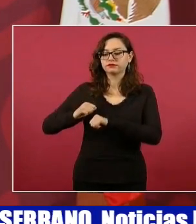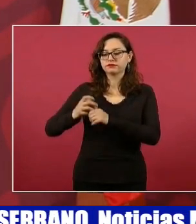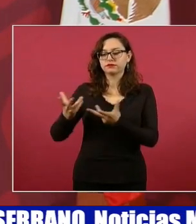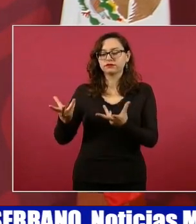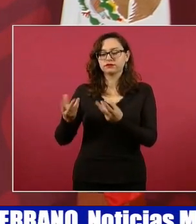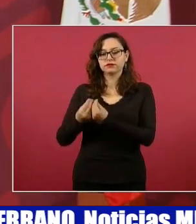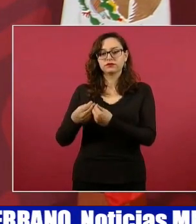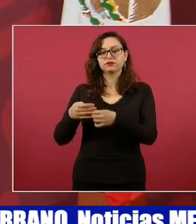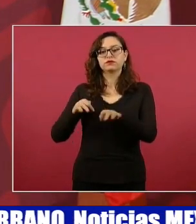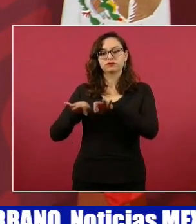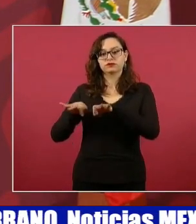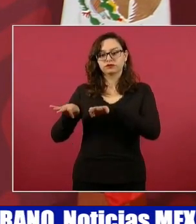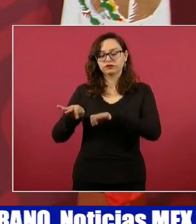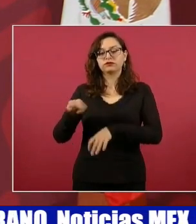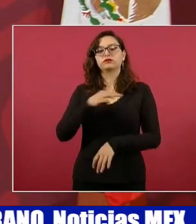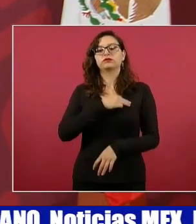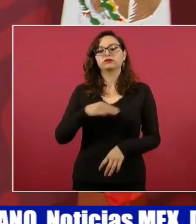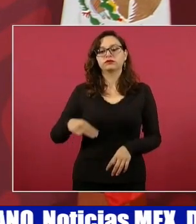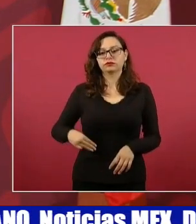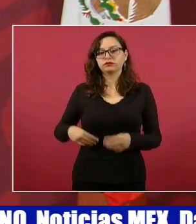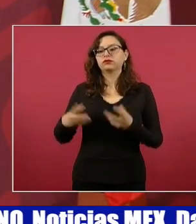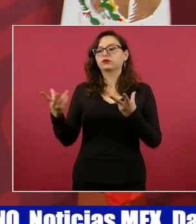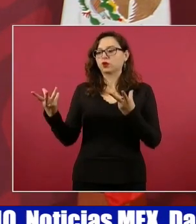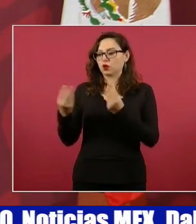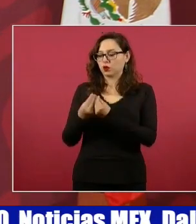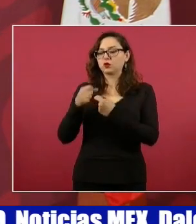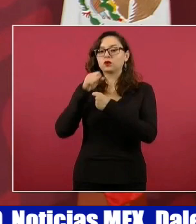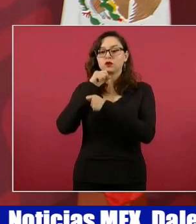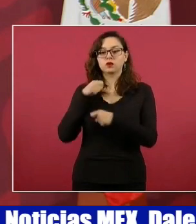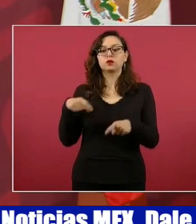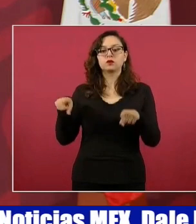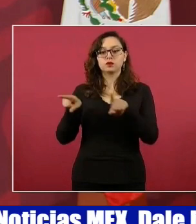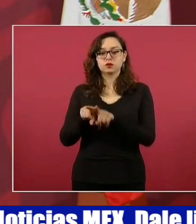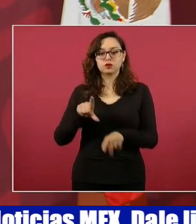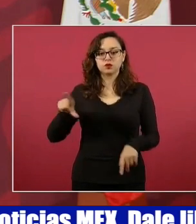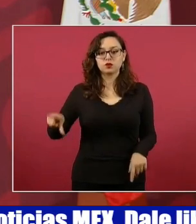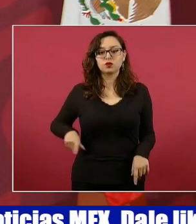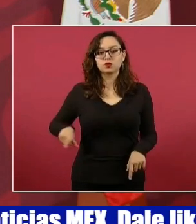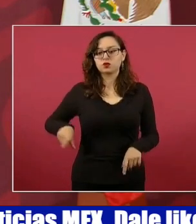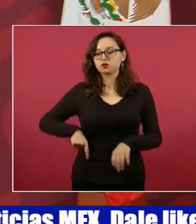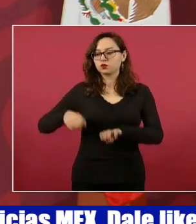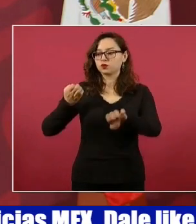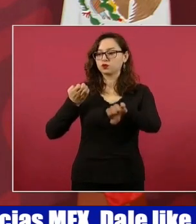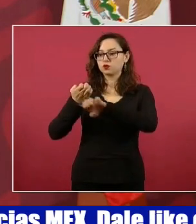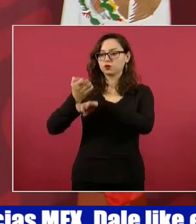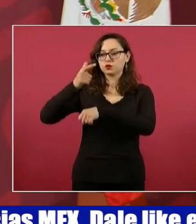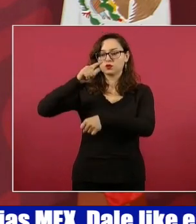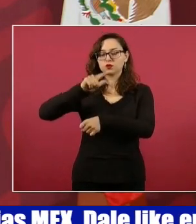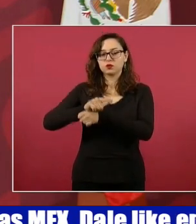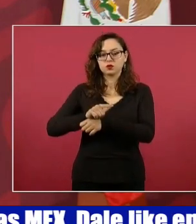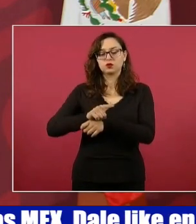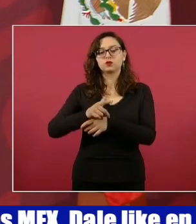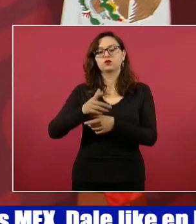locales, municipales, el gobierno del estado y el gobierno federal.